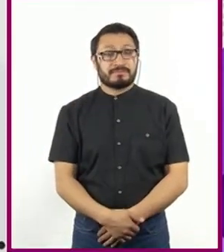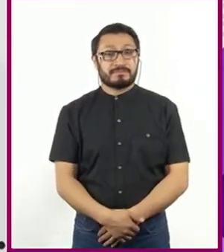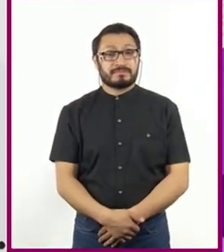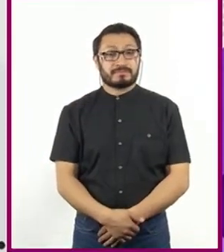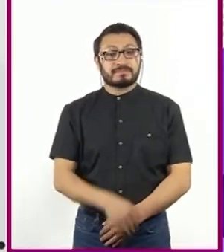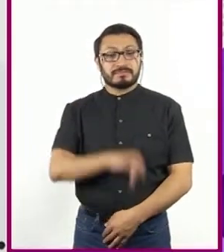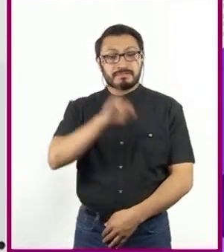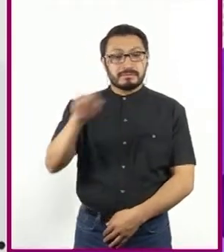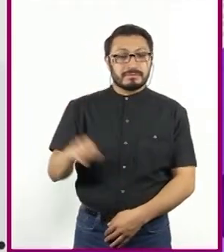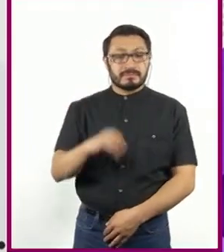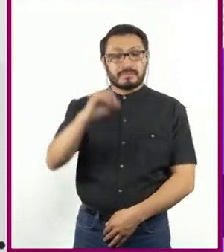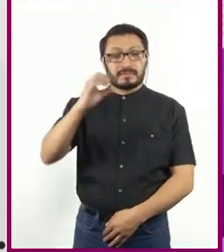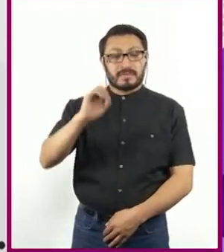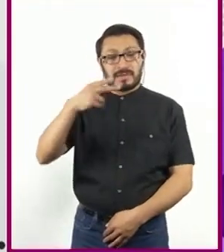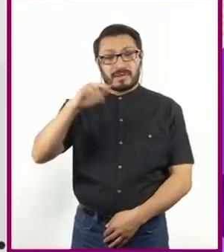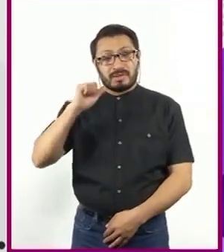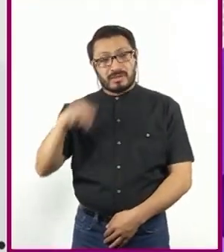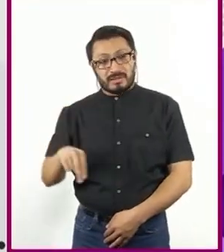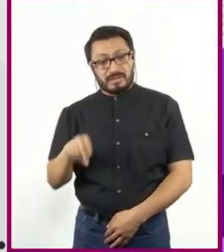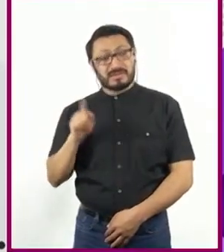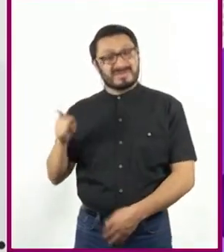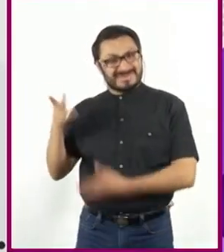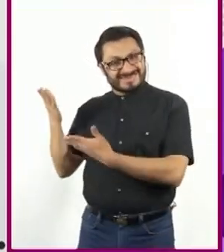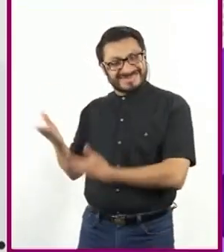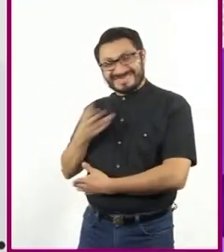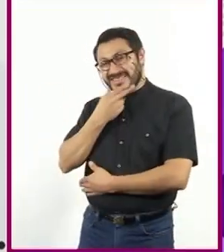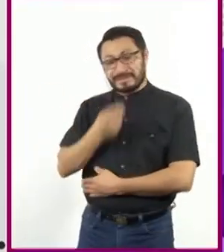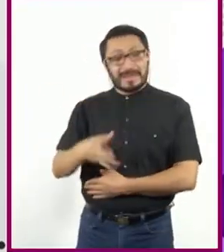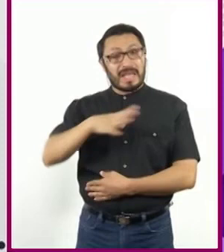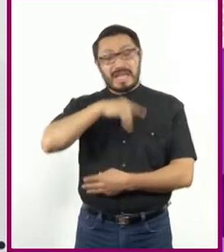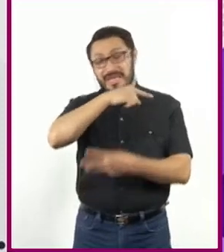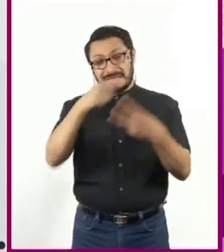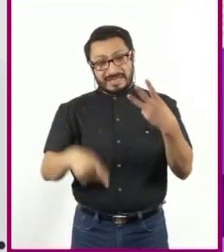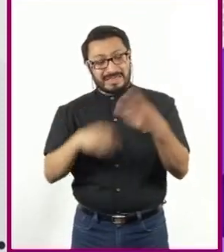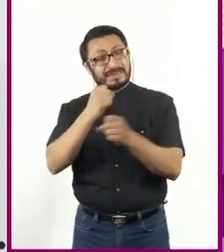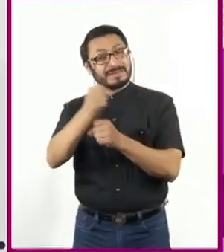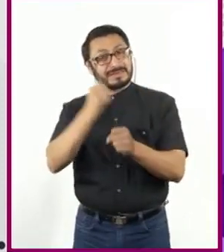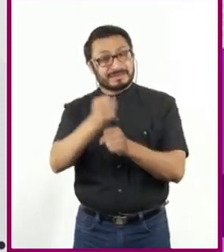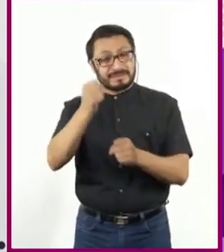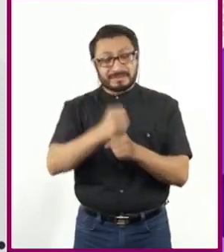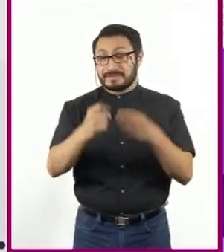Según Johan Galtung, existen 3 tipos de violencia.